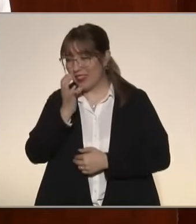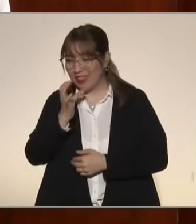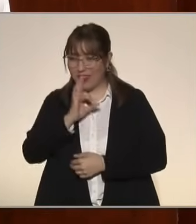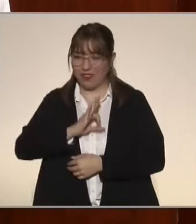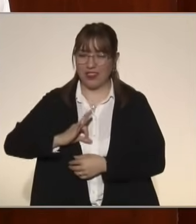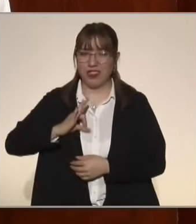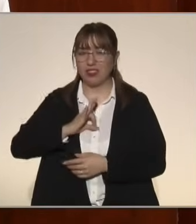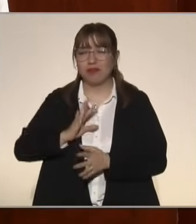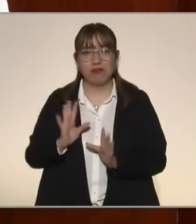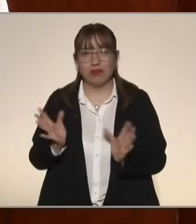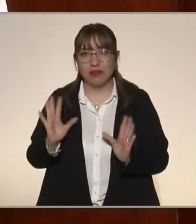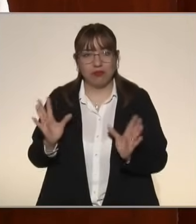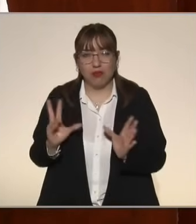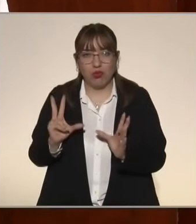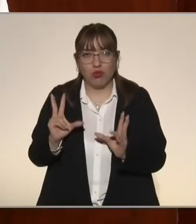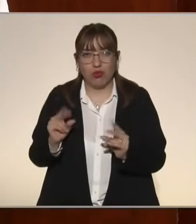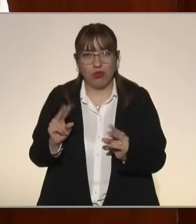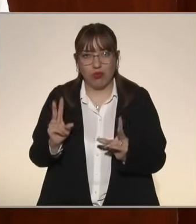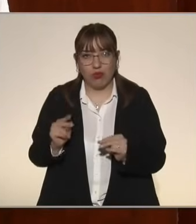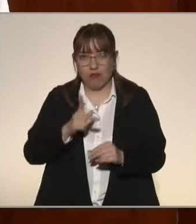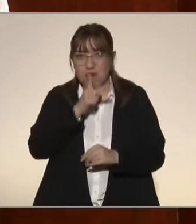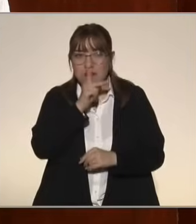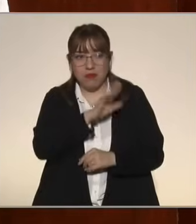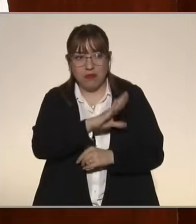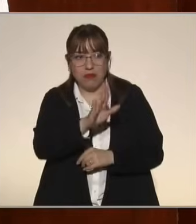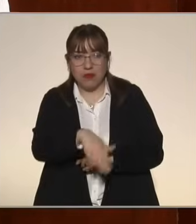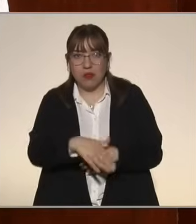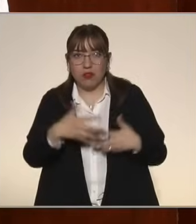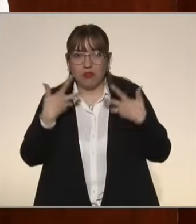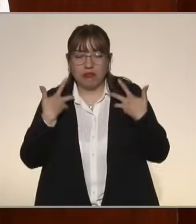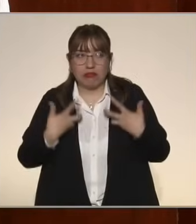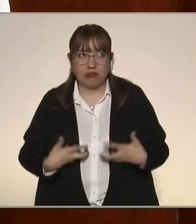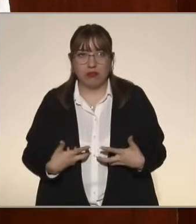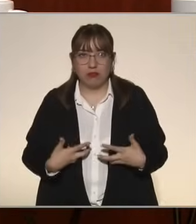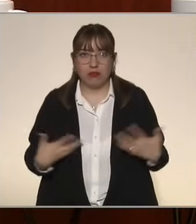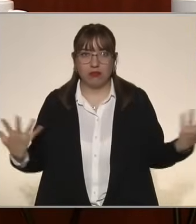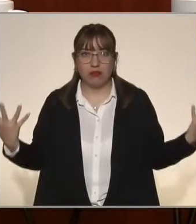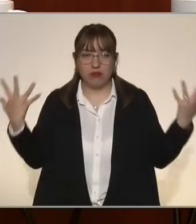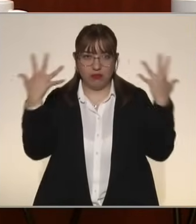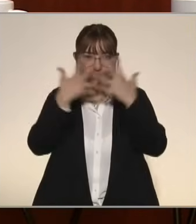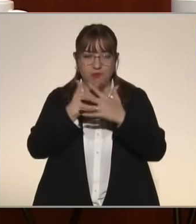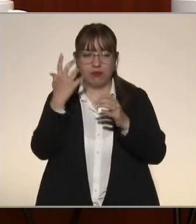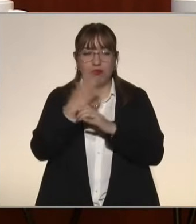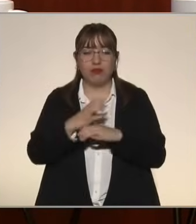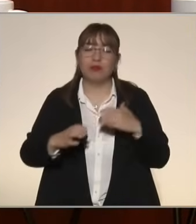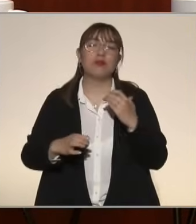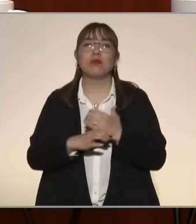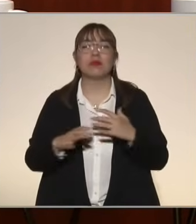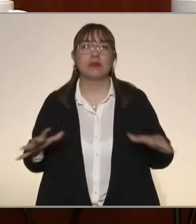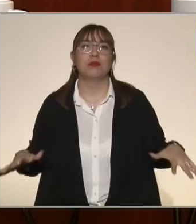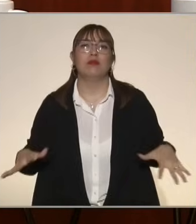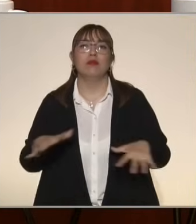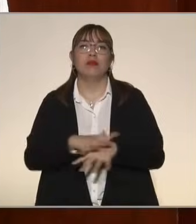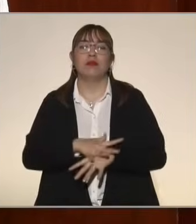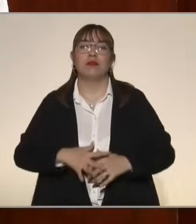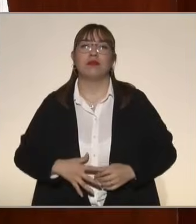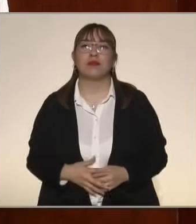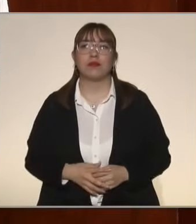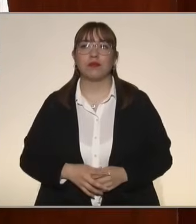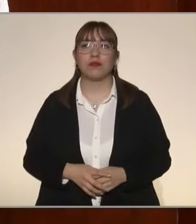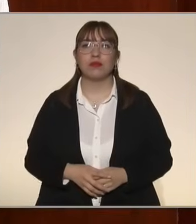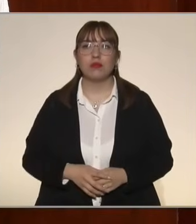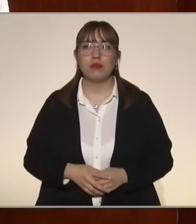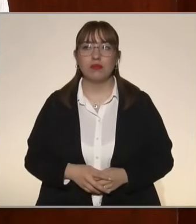estaba exigiendo otro tipo de cosas. Claro, claro. Sin embargo, al momento de hacer un recuento o